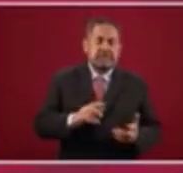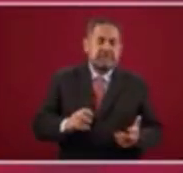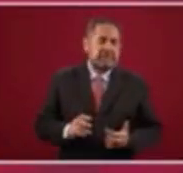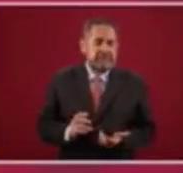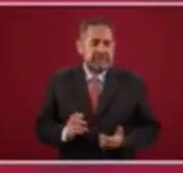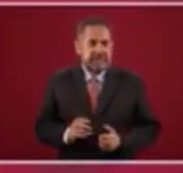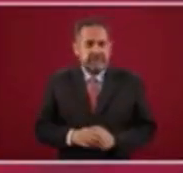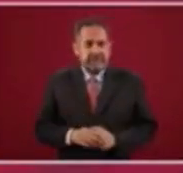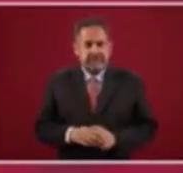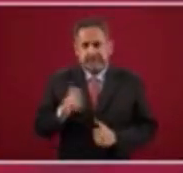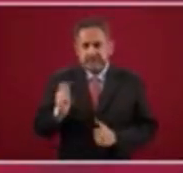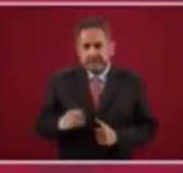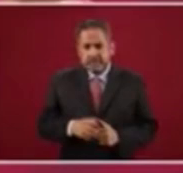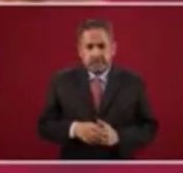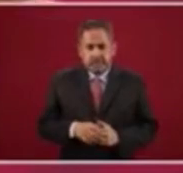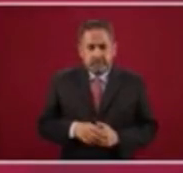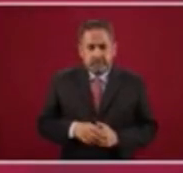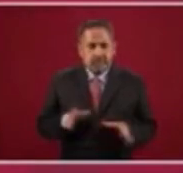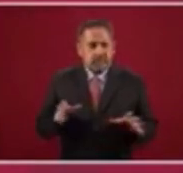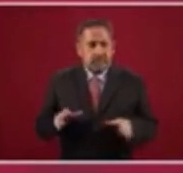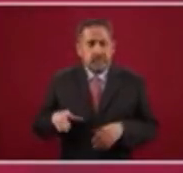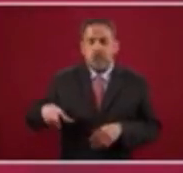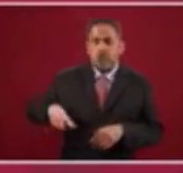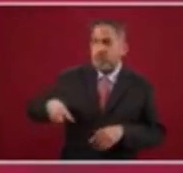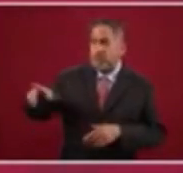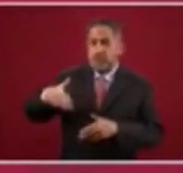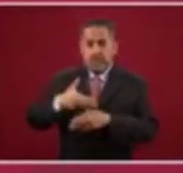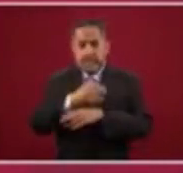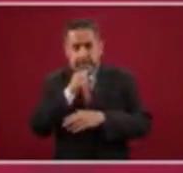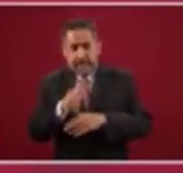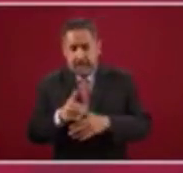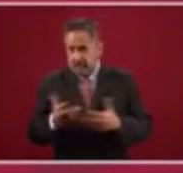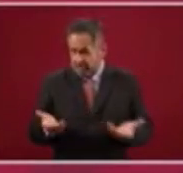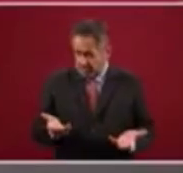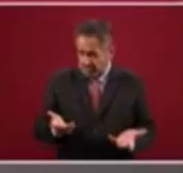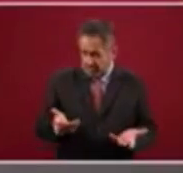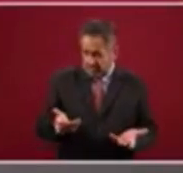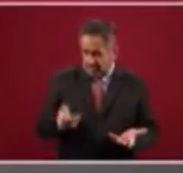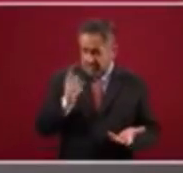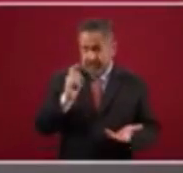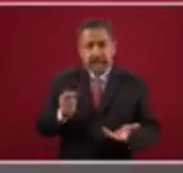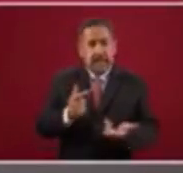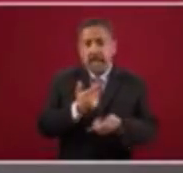¿Que el Estado no intervenga? ¿Es la libertad,